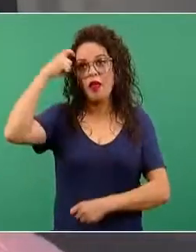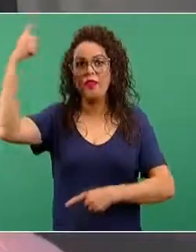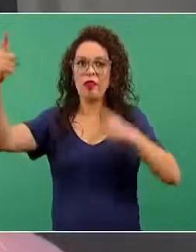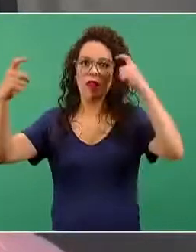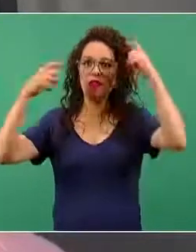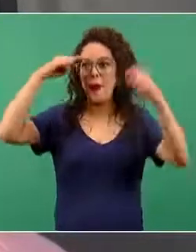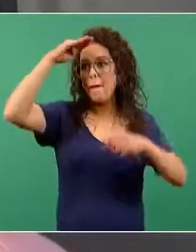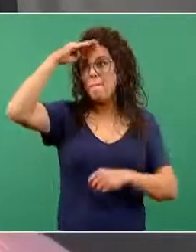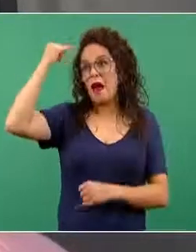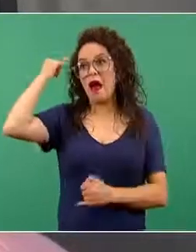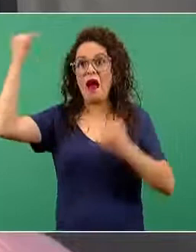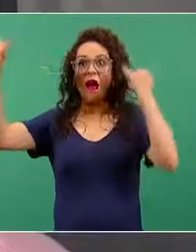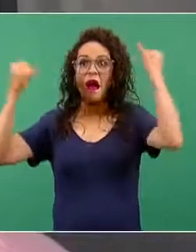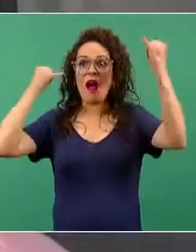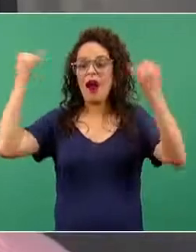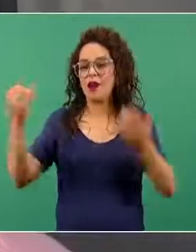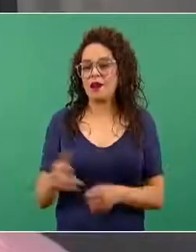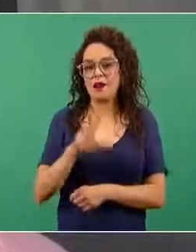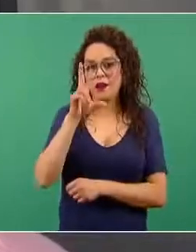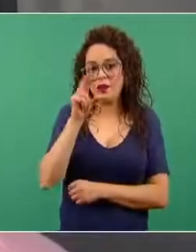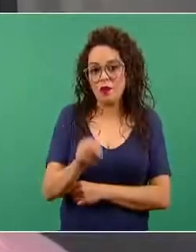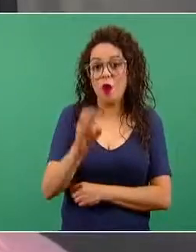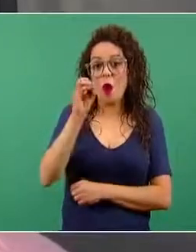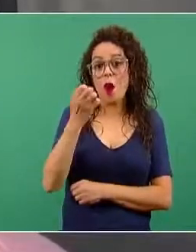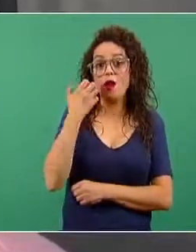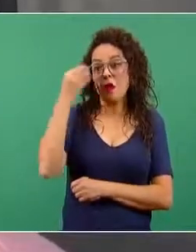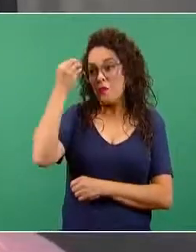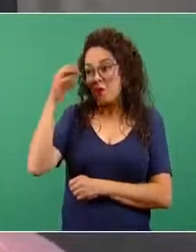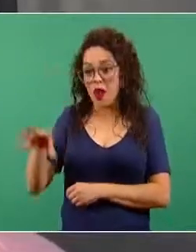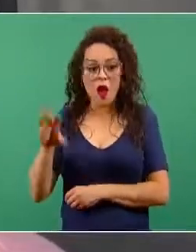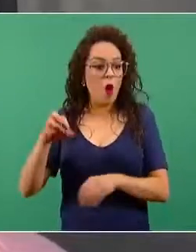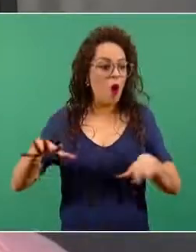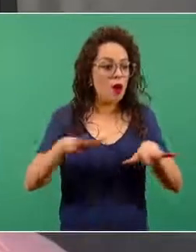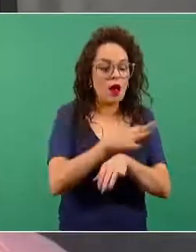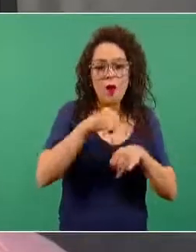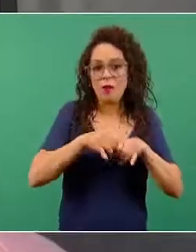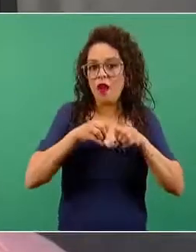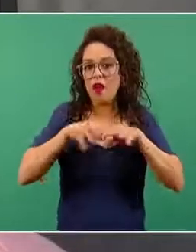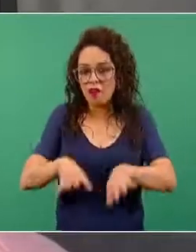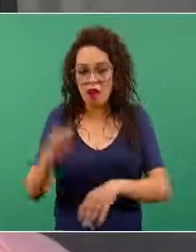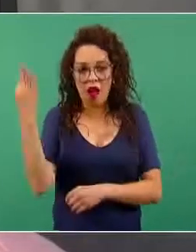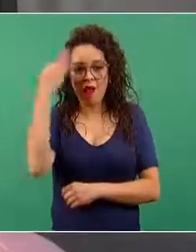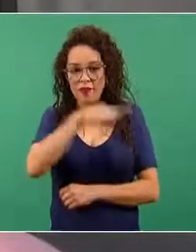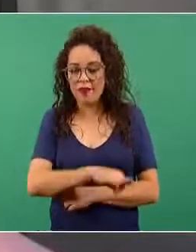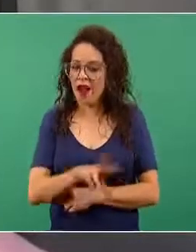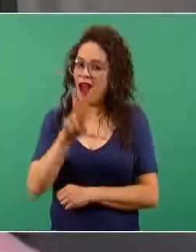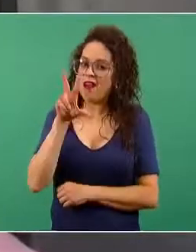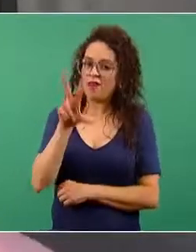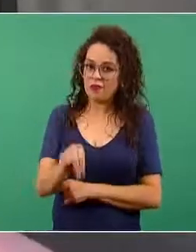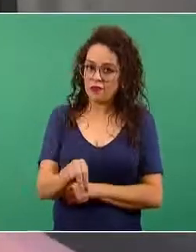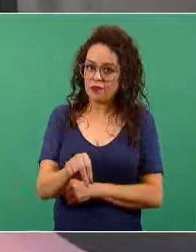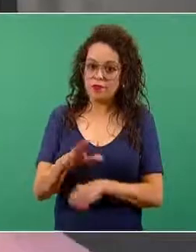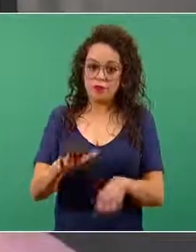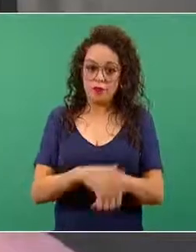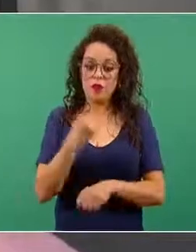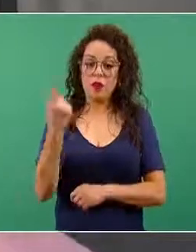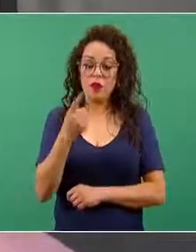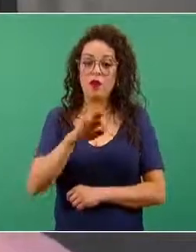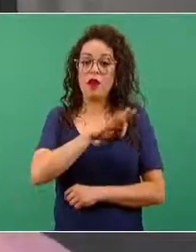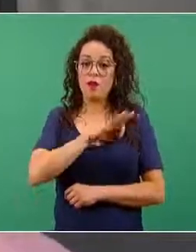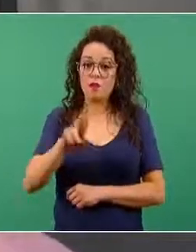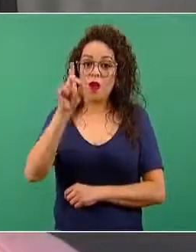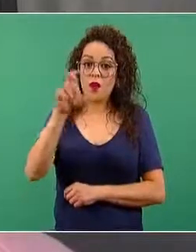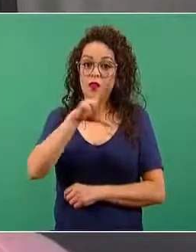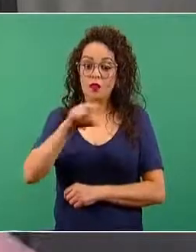conspirativas o teorías de intriga o distorsión de la información que pueden llevar a dañar gravemente la